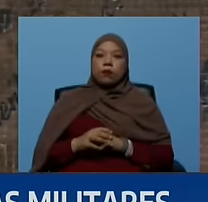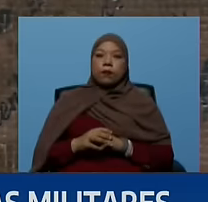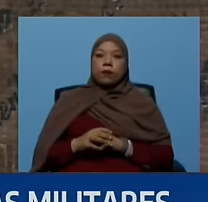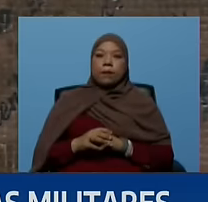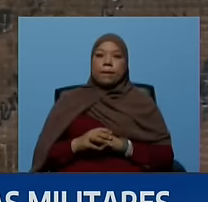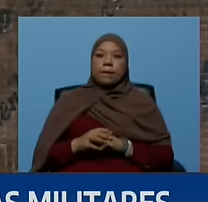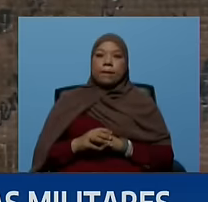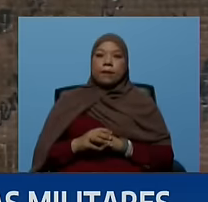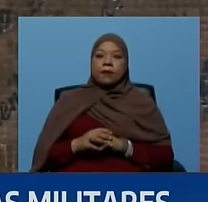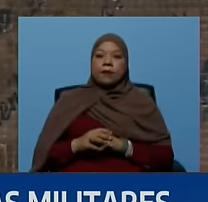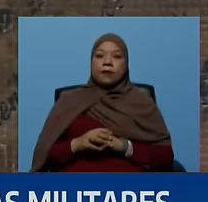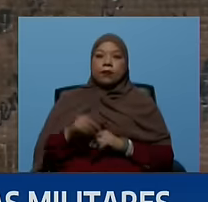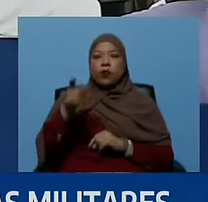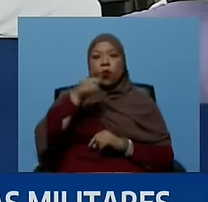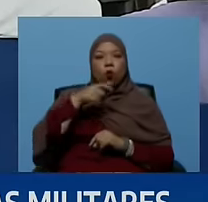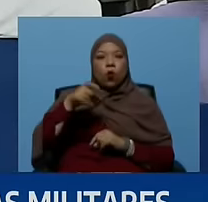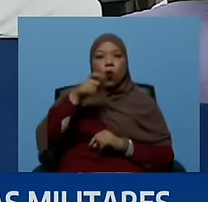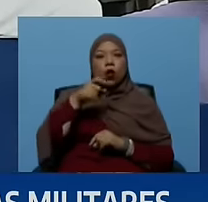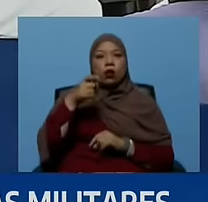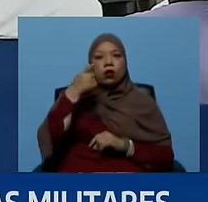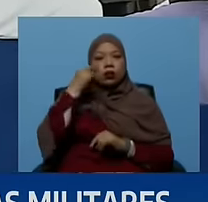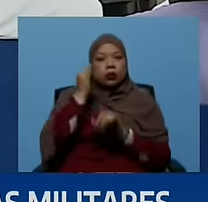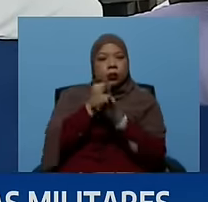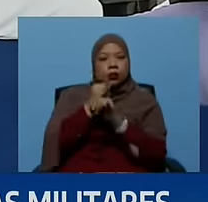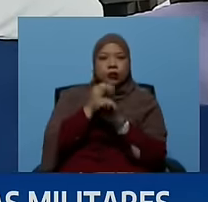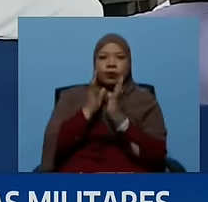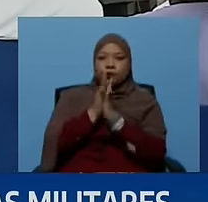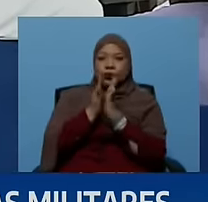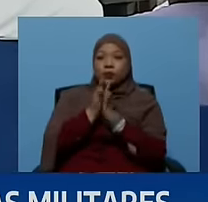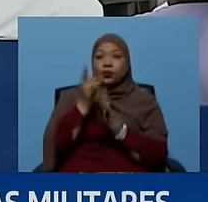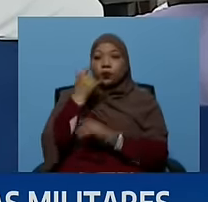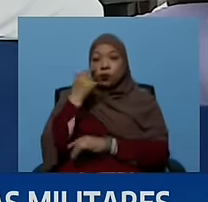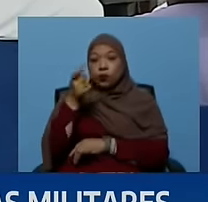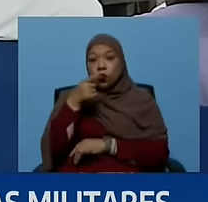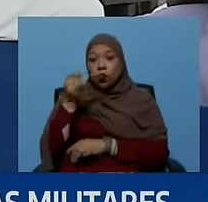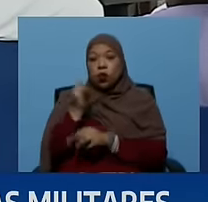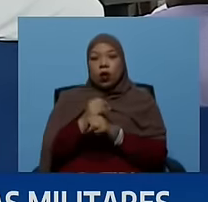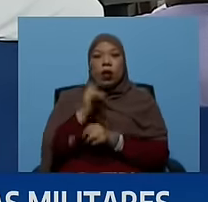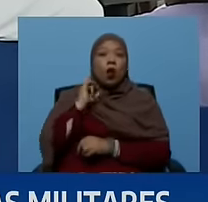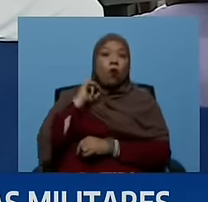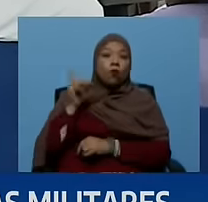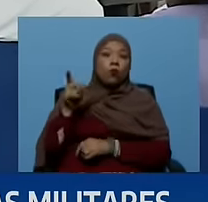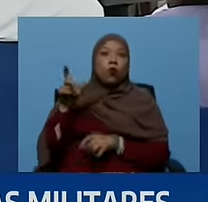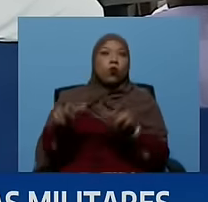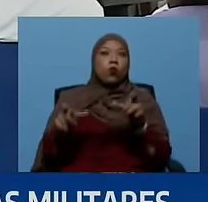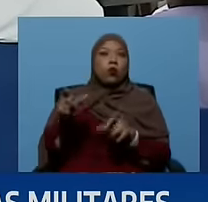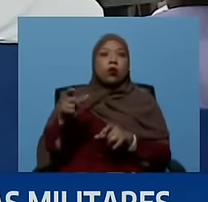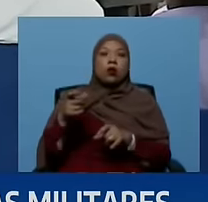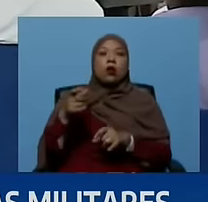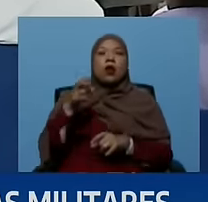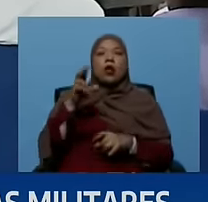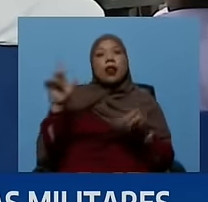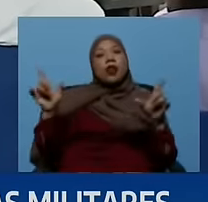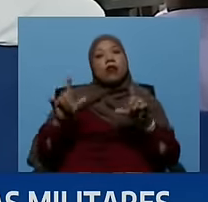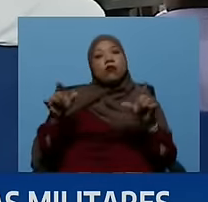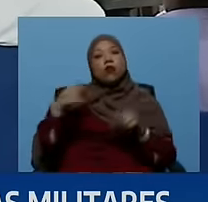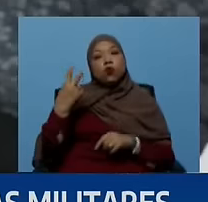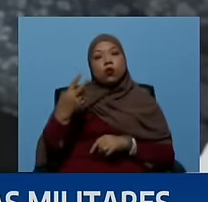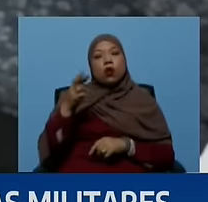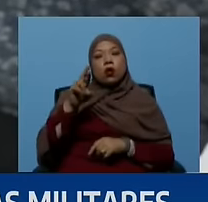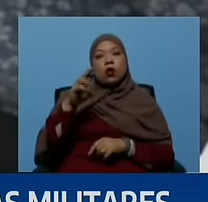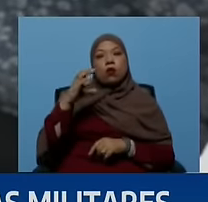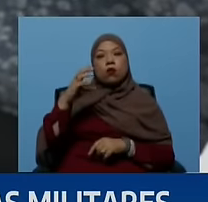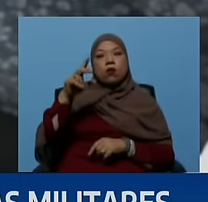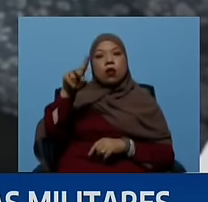well lo pueden buscar por Google para que sepan Quién es ahí vivían los famosos porque radio Caracas televisión quedaba aquí en la